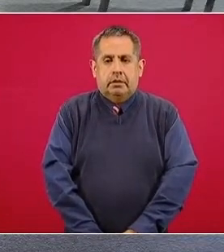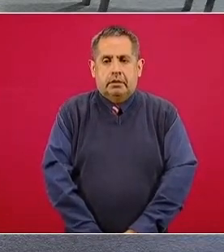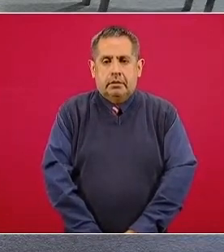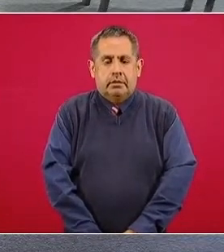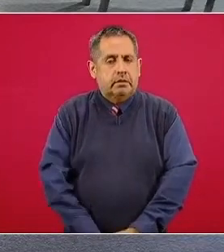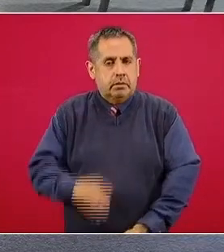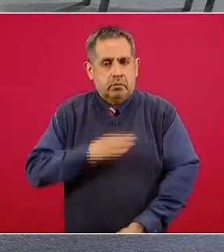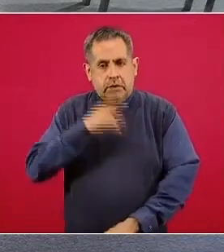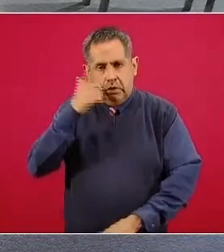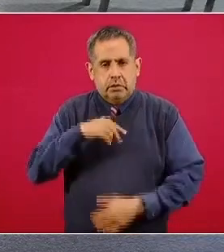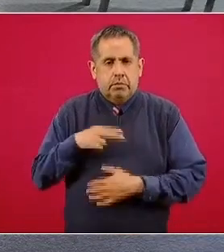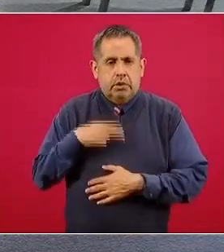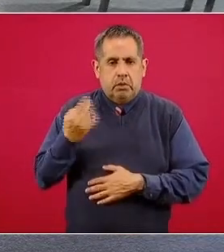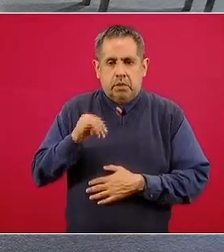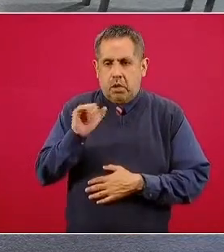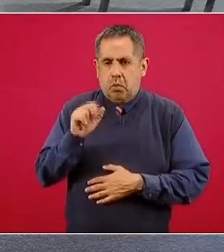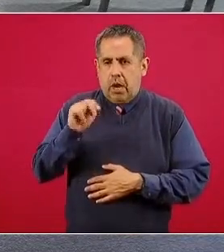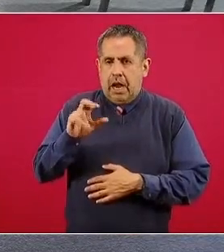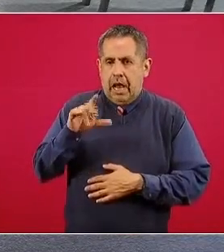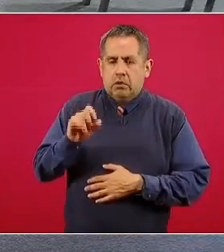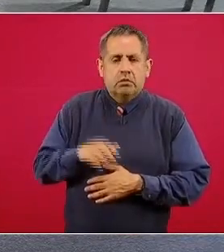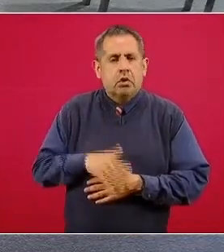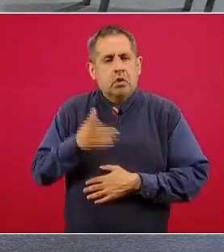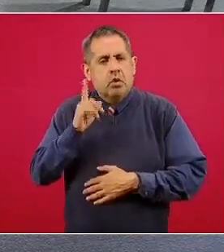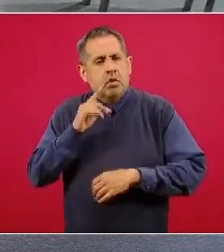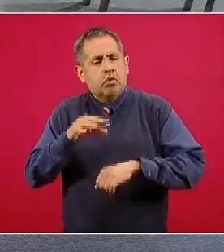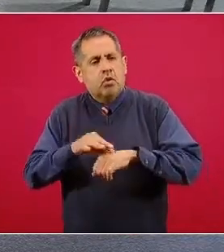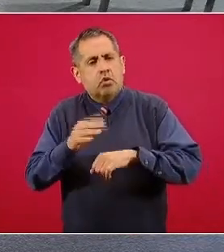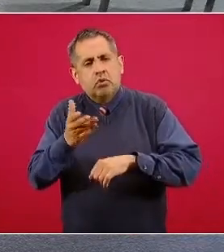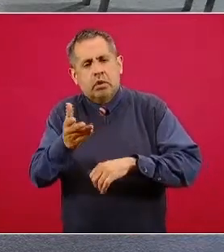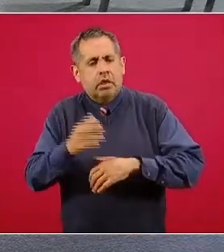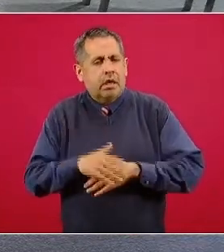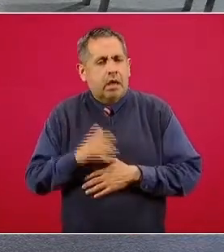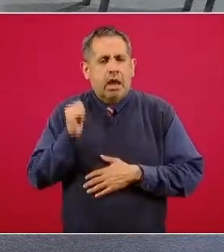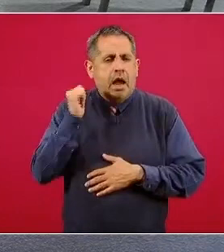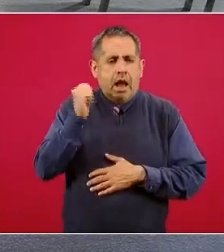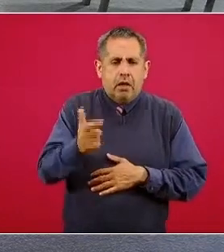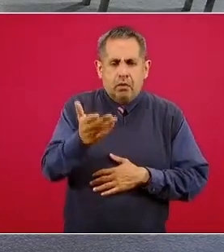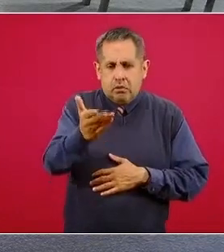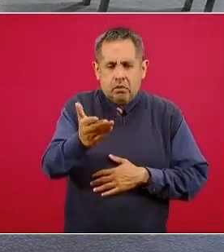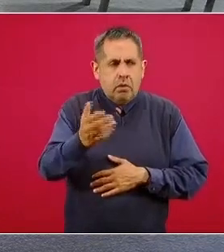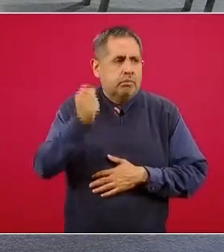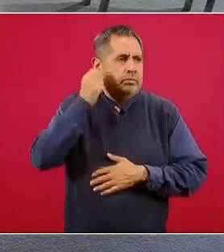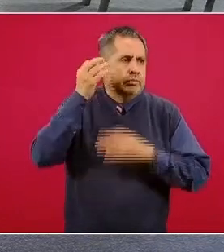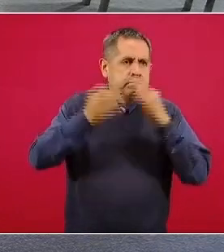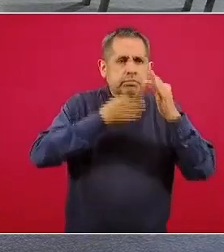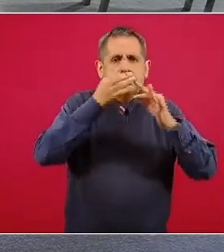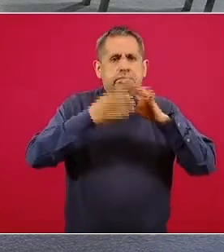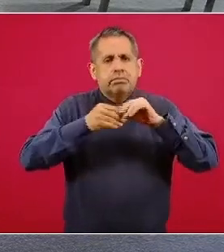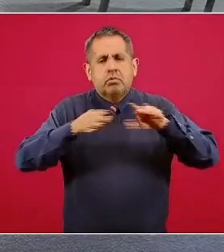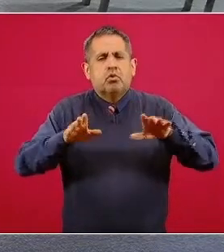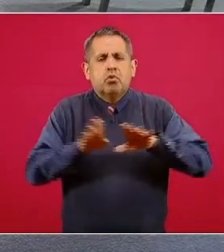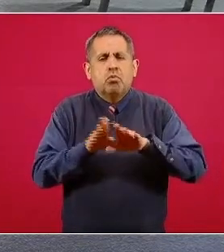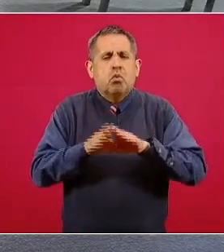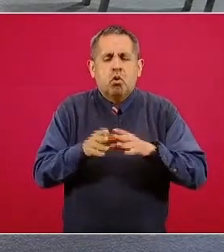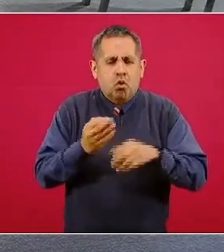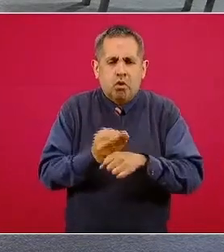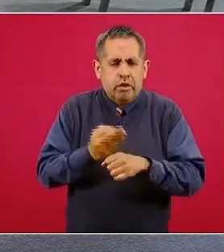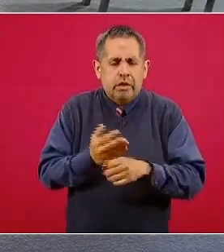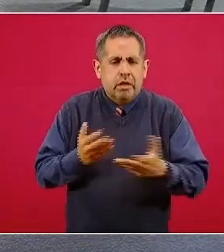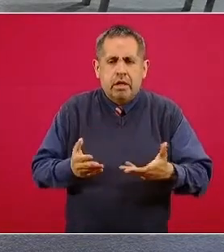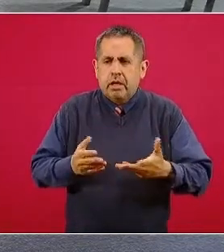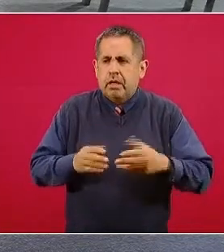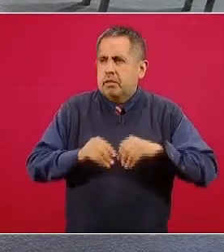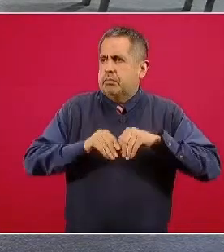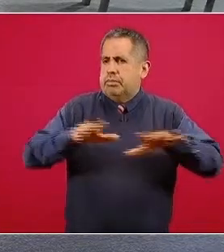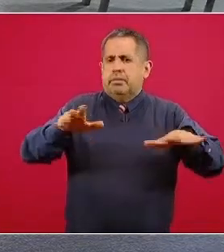Sí, buenas noches, Juan Carlos Machorro, AM de Querétaro. Doctora, ¿tienen alguna campaña o cómo van a hacer con esta